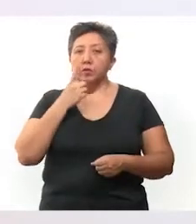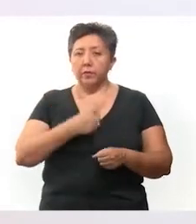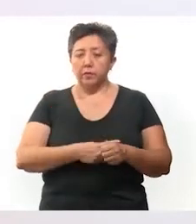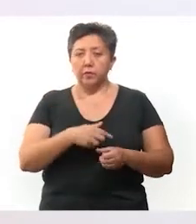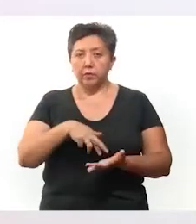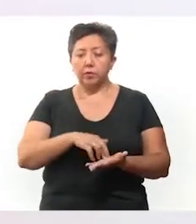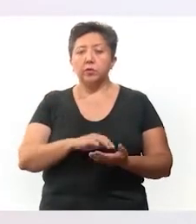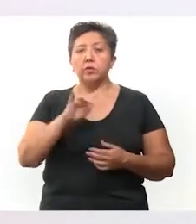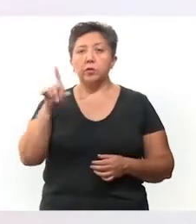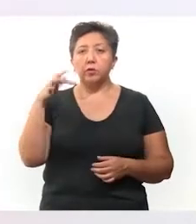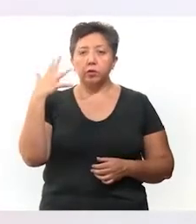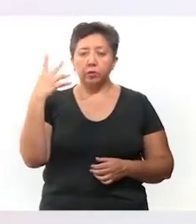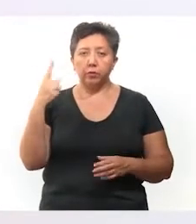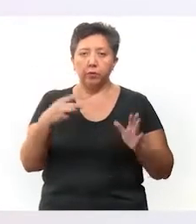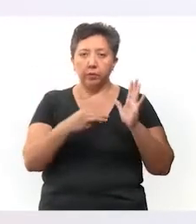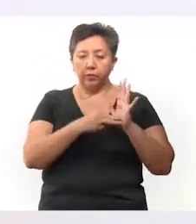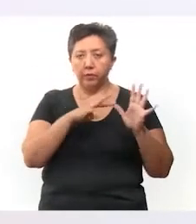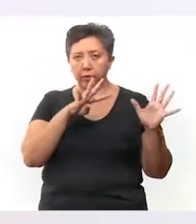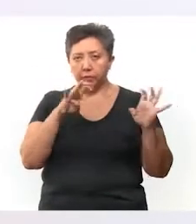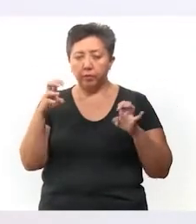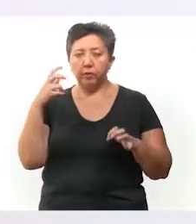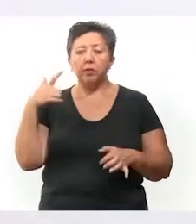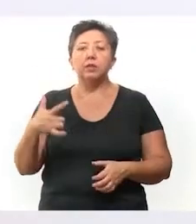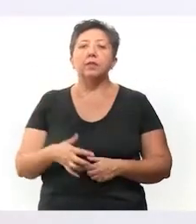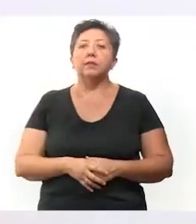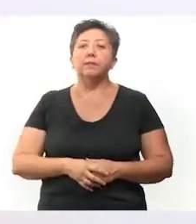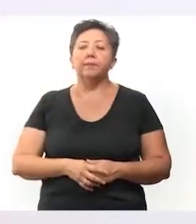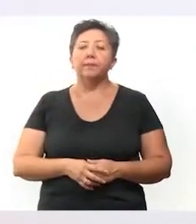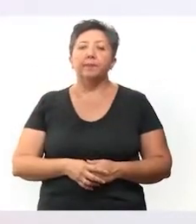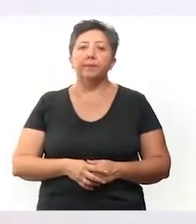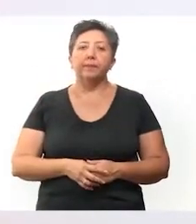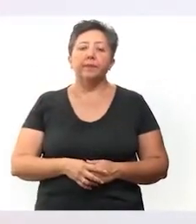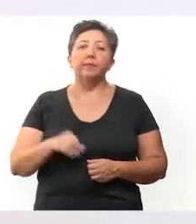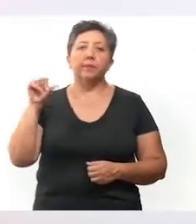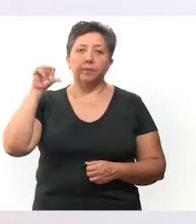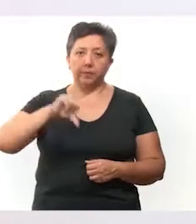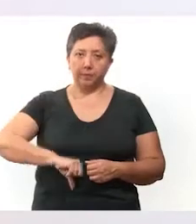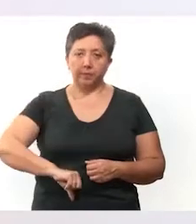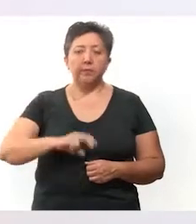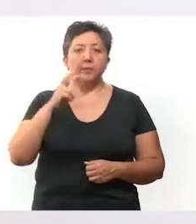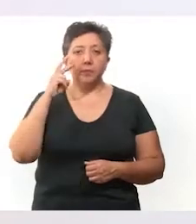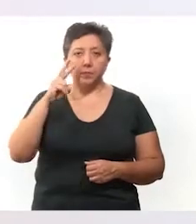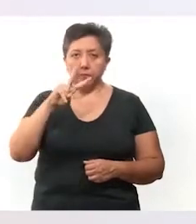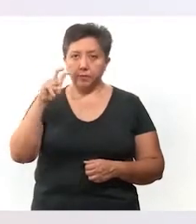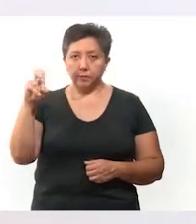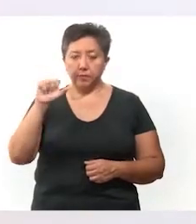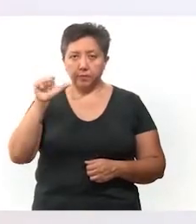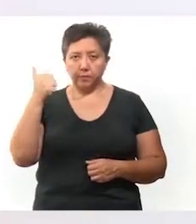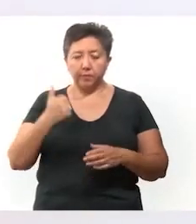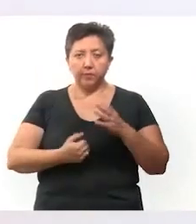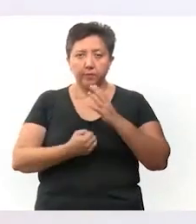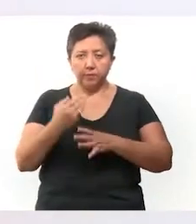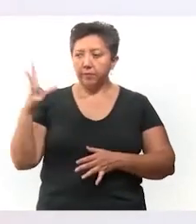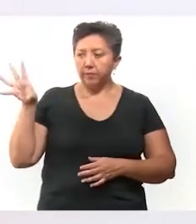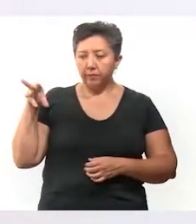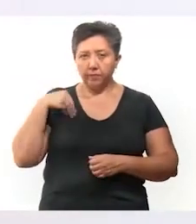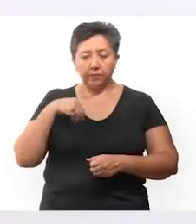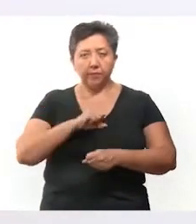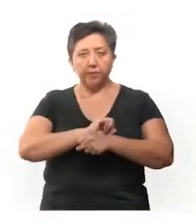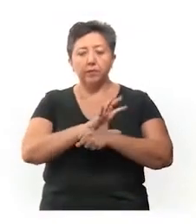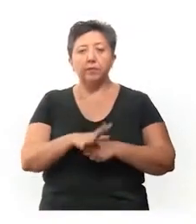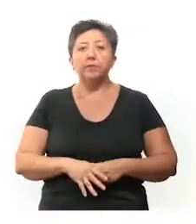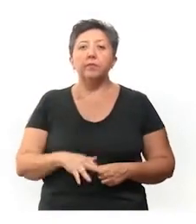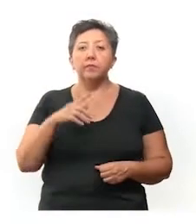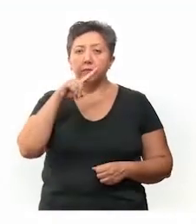contagios registrados, que son 51.907. Hoy se detectaron 211 nuevos contagios de